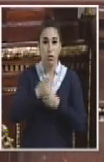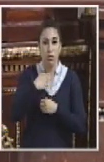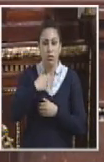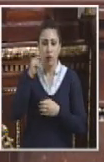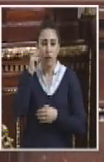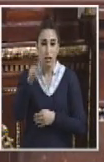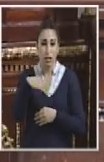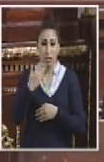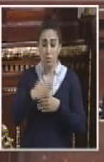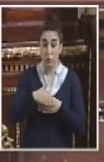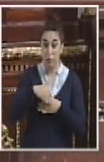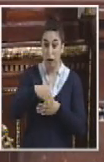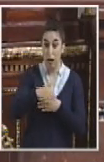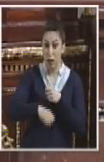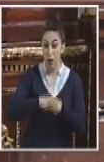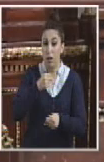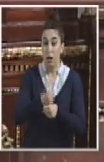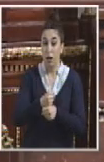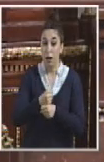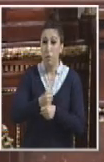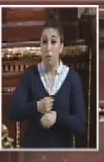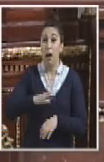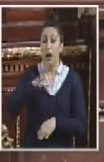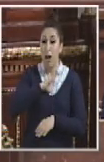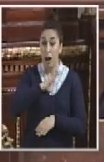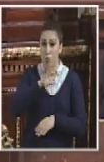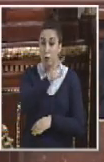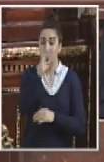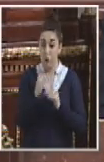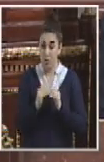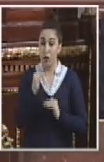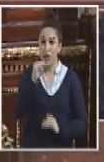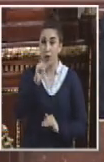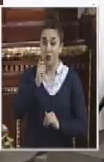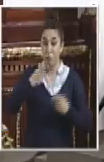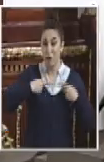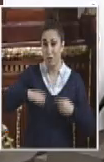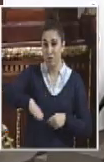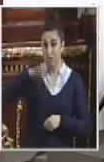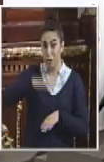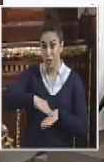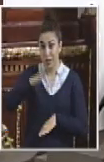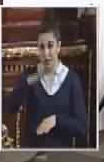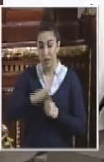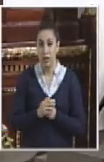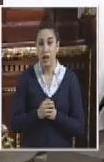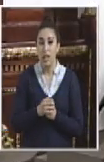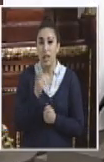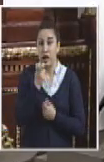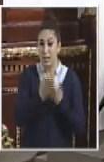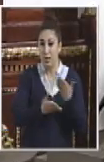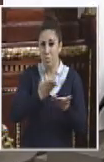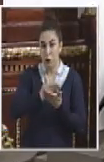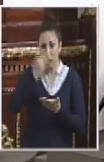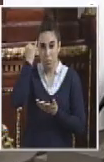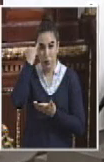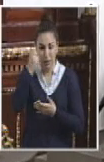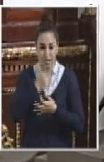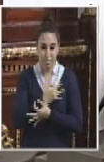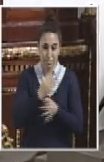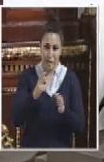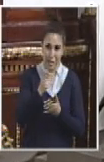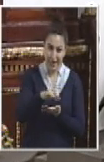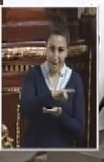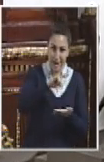en próximos años habrá un alto porcentaje de adultos mayores. La propuesta de creación de esta ley